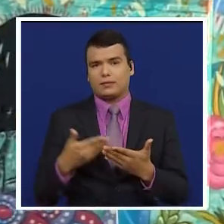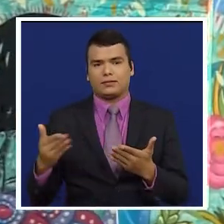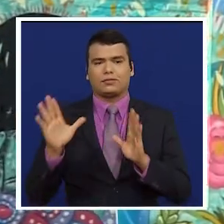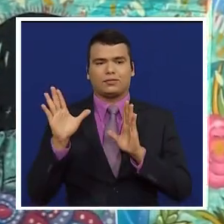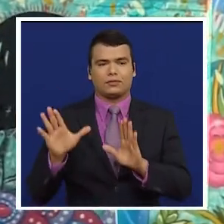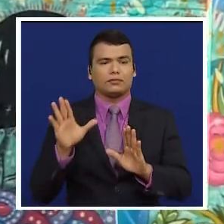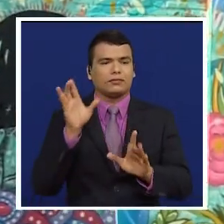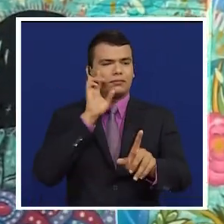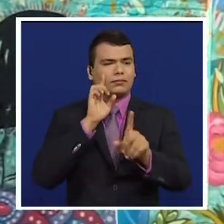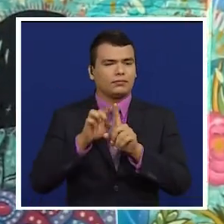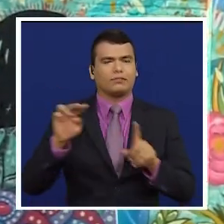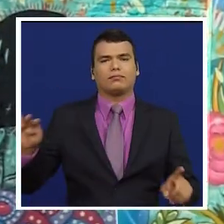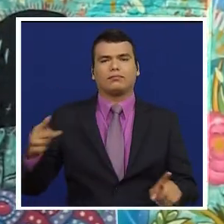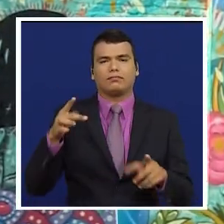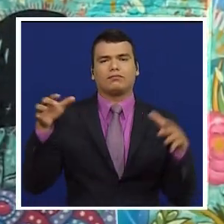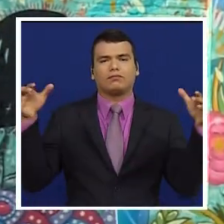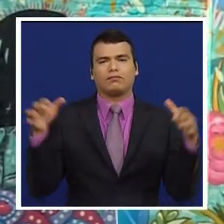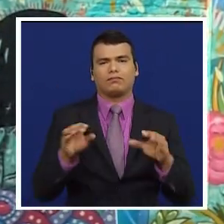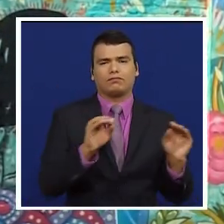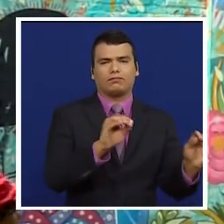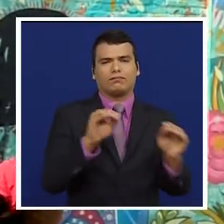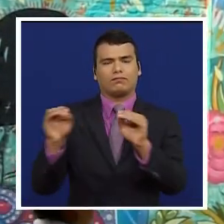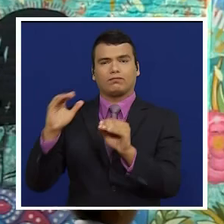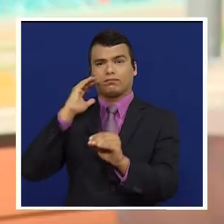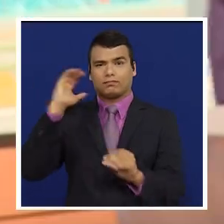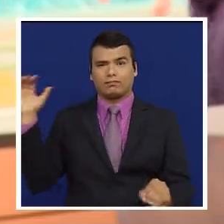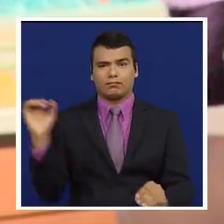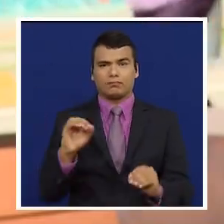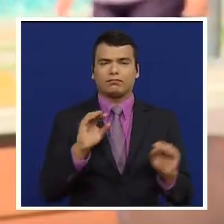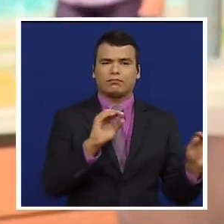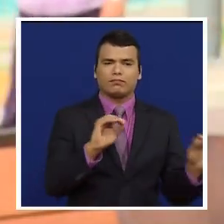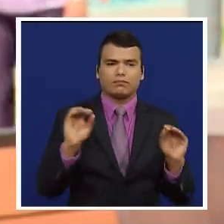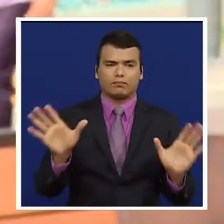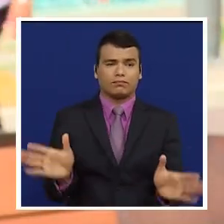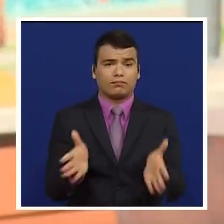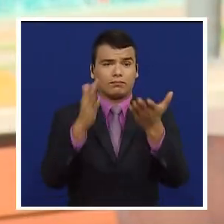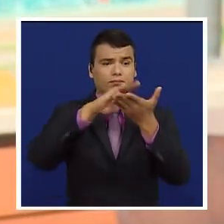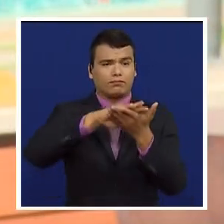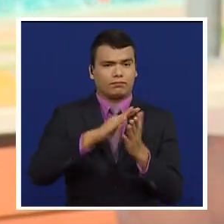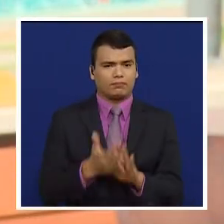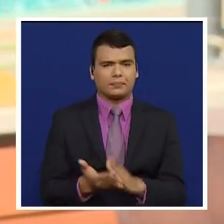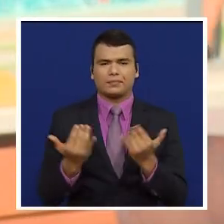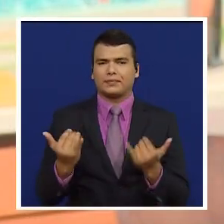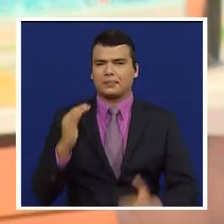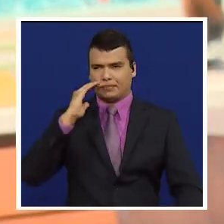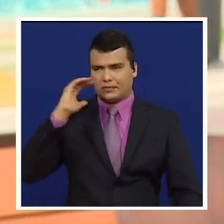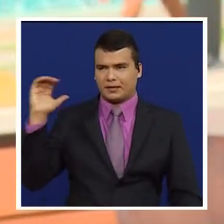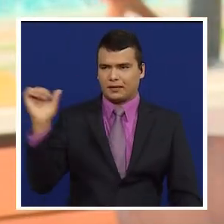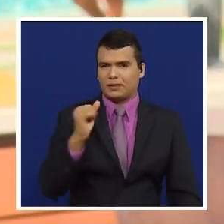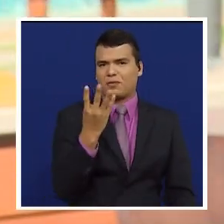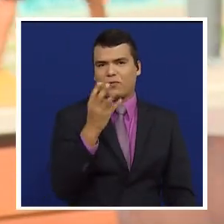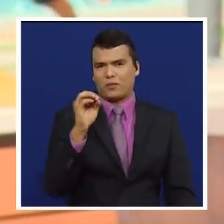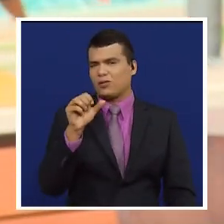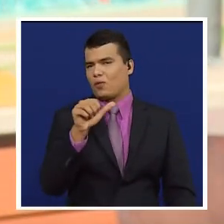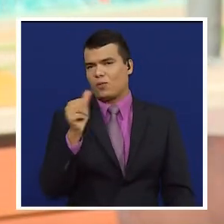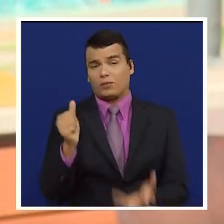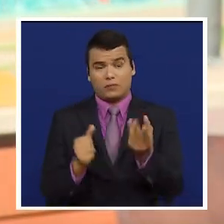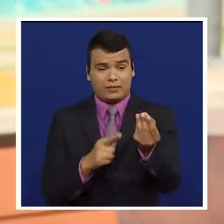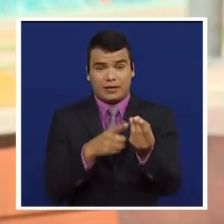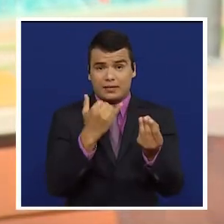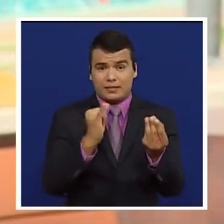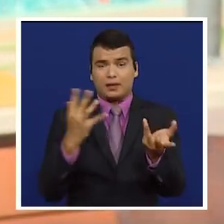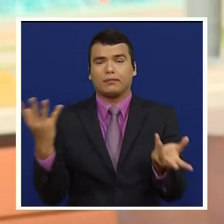dar inicio a la segunda cohorte de la Escuela Mujeres Constructoras de Paz. En esta ocasión vienen 40 mujeres distintas que esperamos en